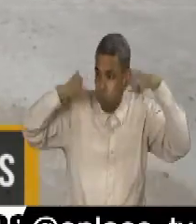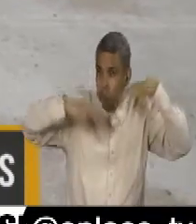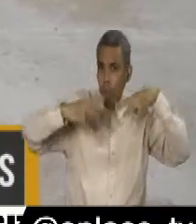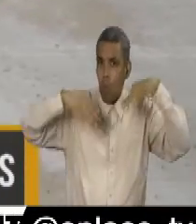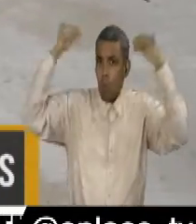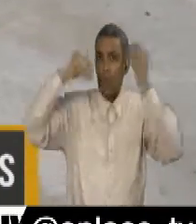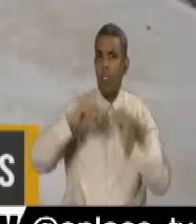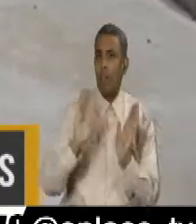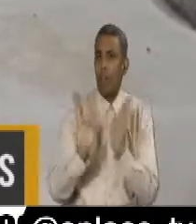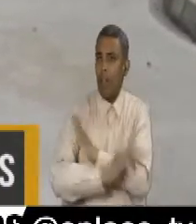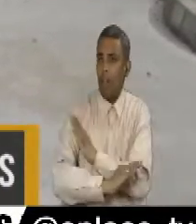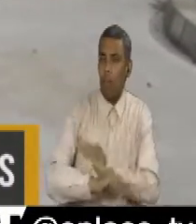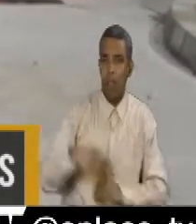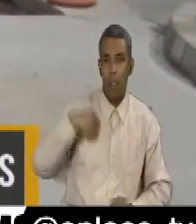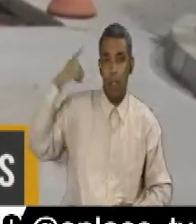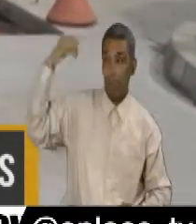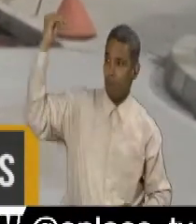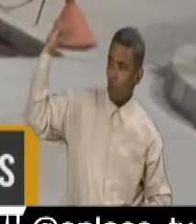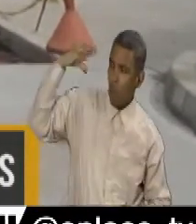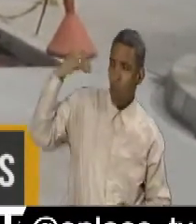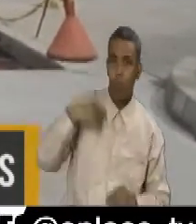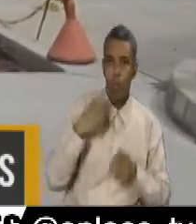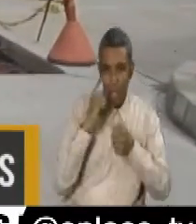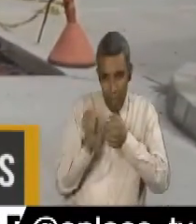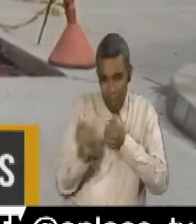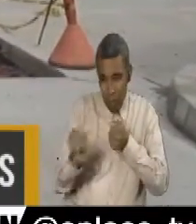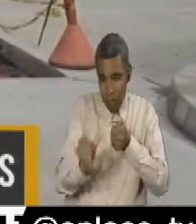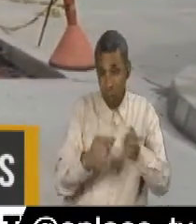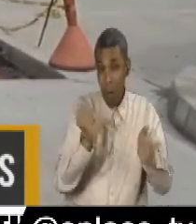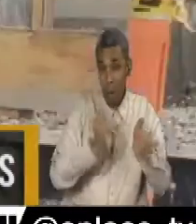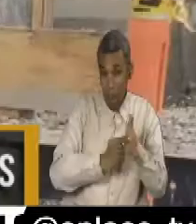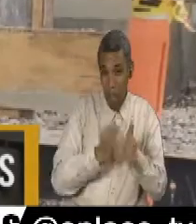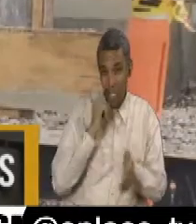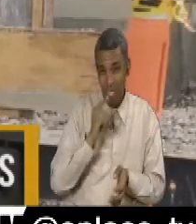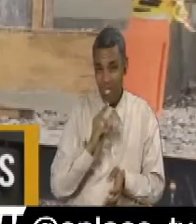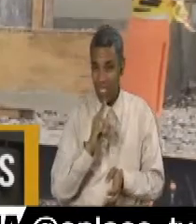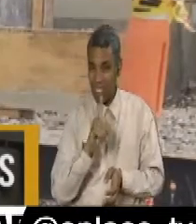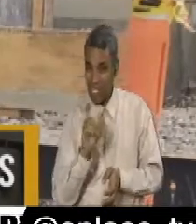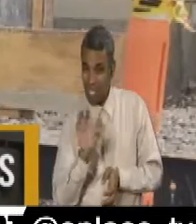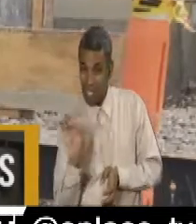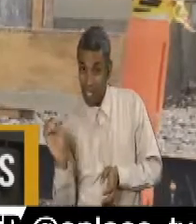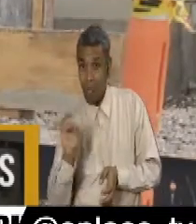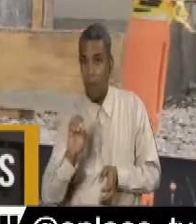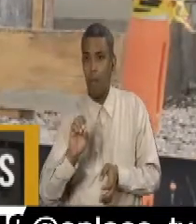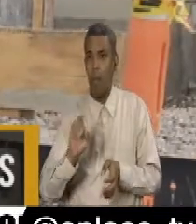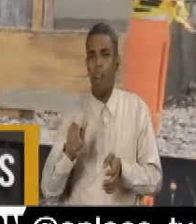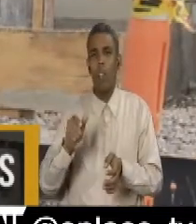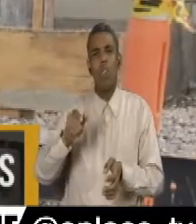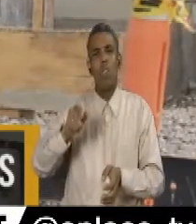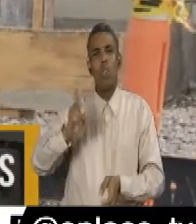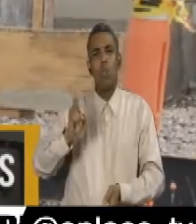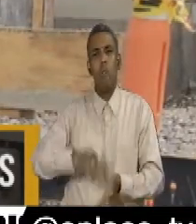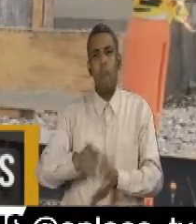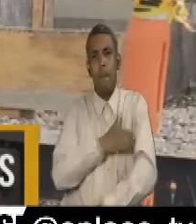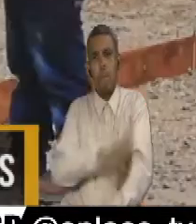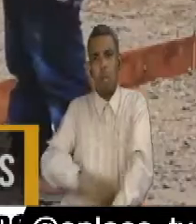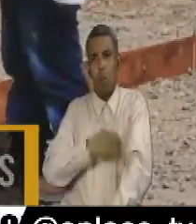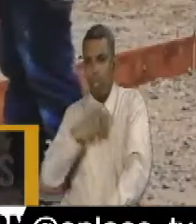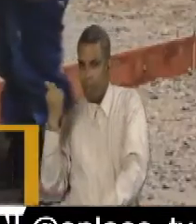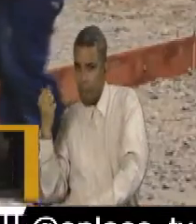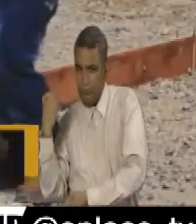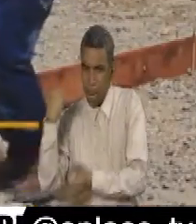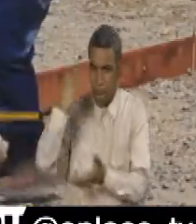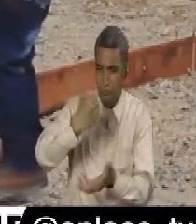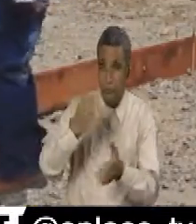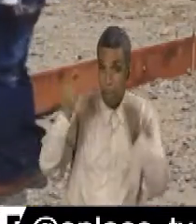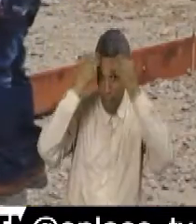son intervenidos en ese sector y alrededor de 2.000 millones de pesos se invierten en el barrio Caminos de San Silvestre, recursos